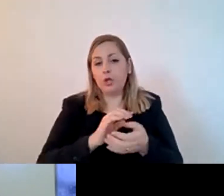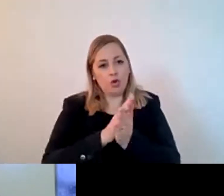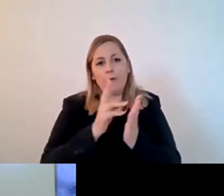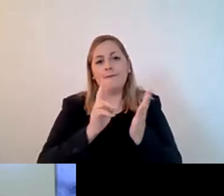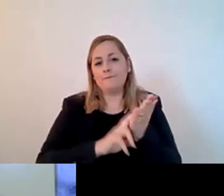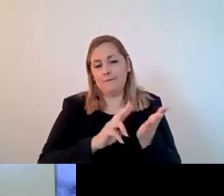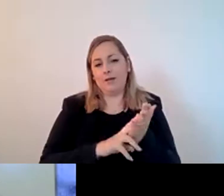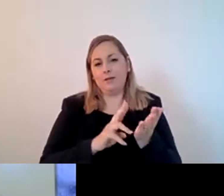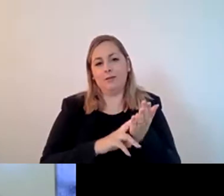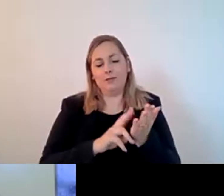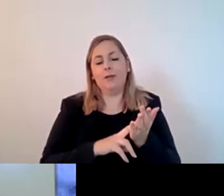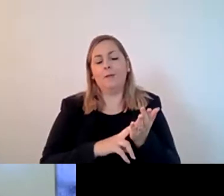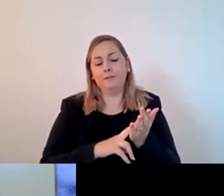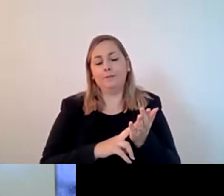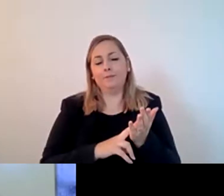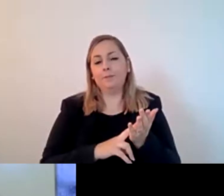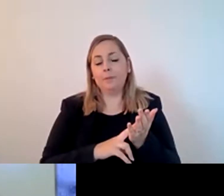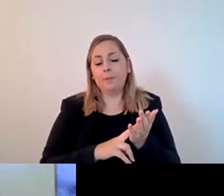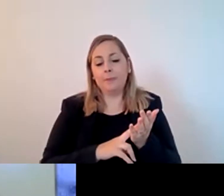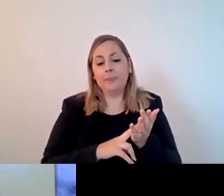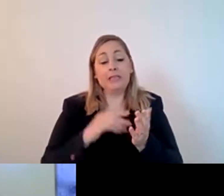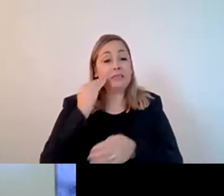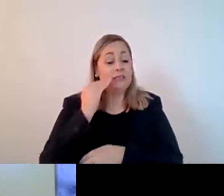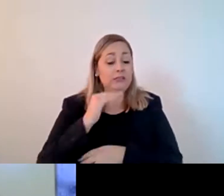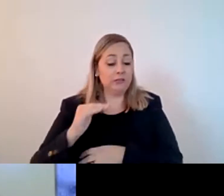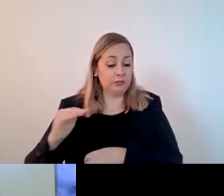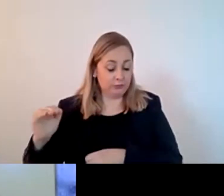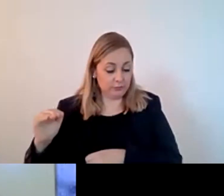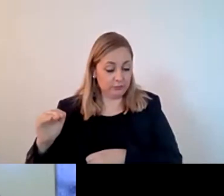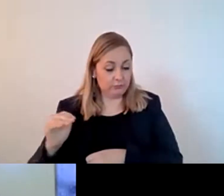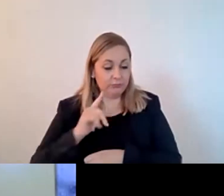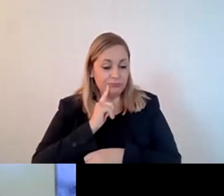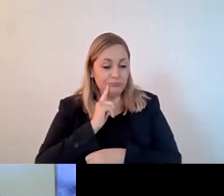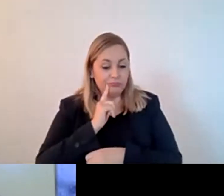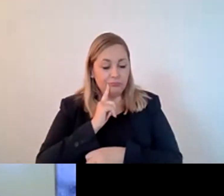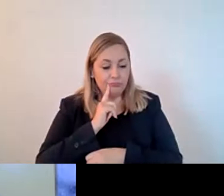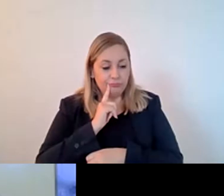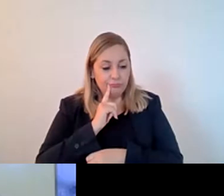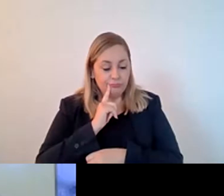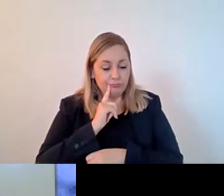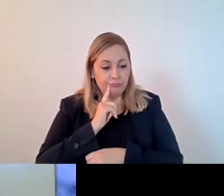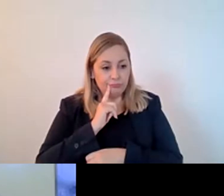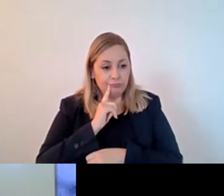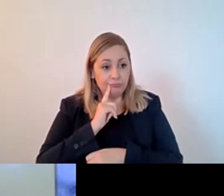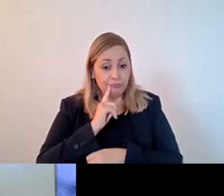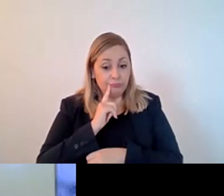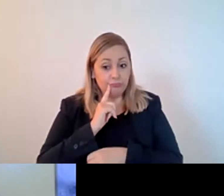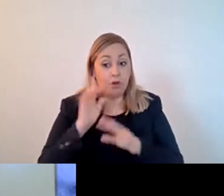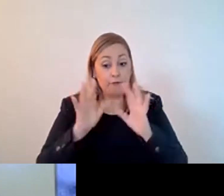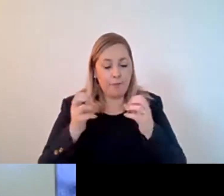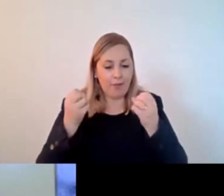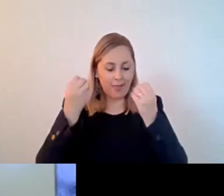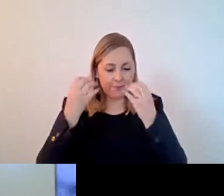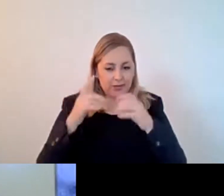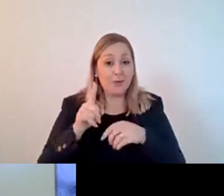real, o sea, los niños tienen una forma tan grande de aprender, pero los niños que